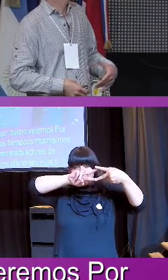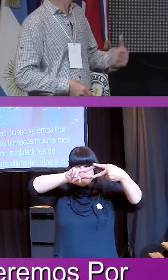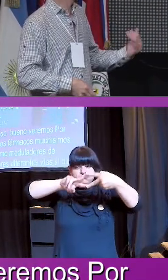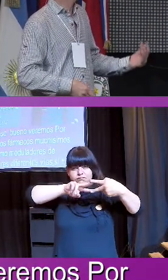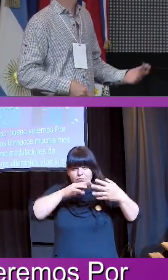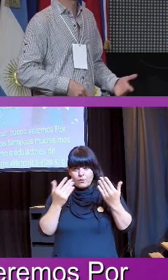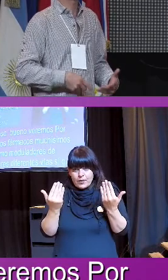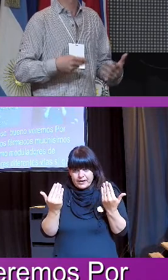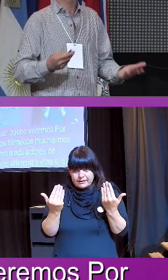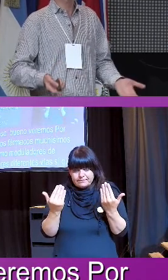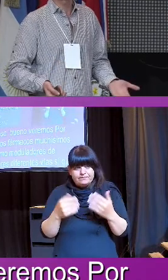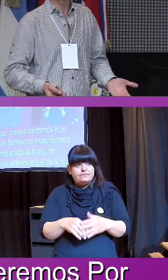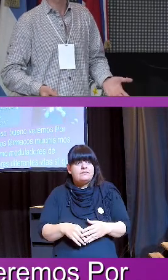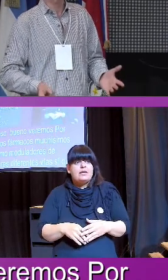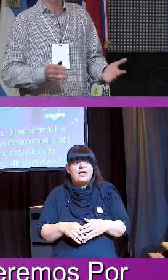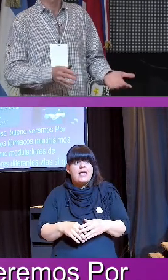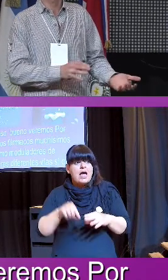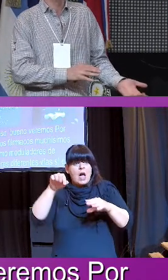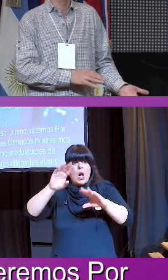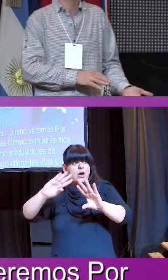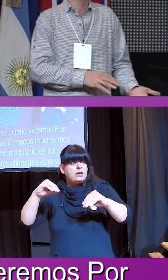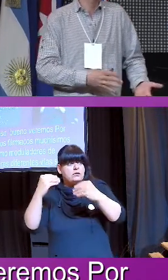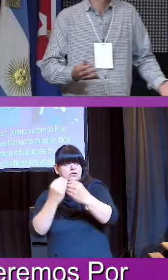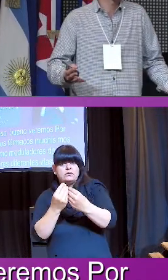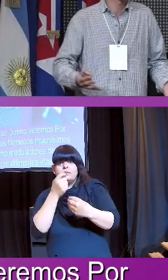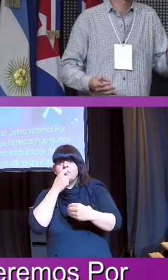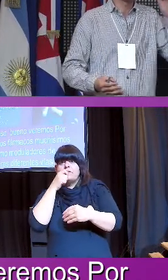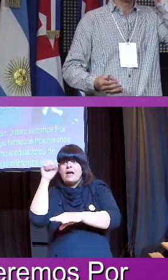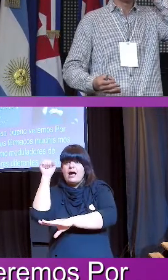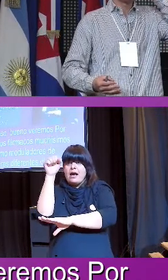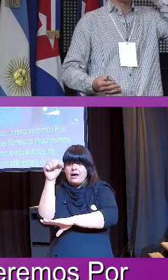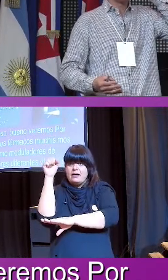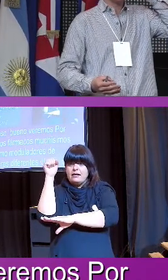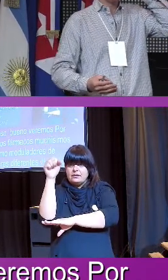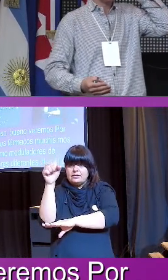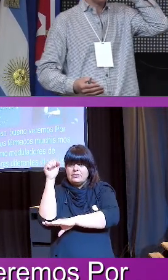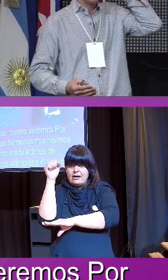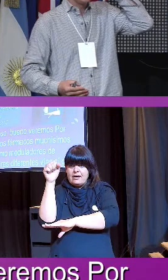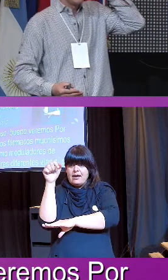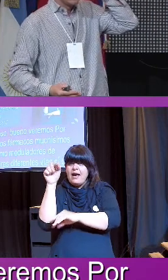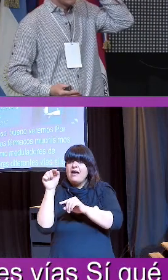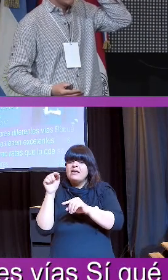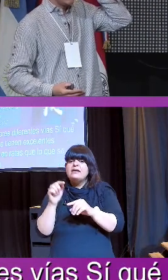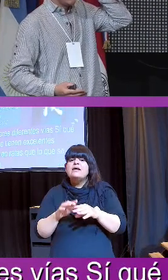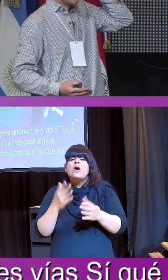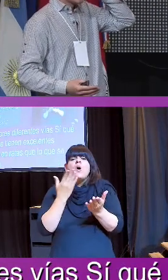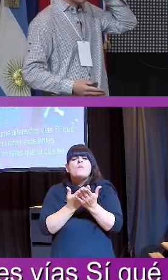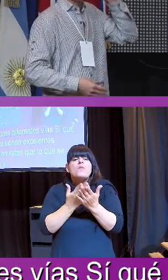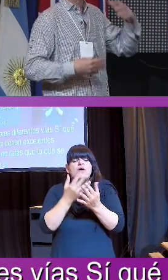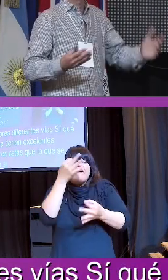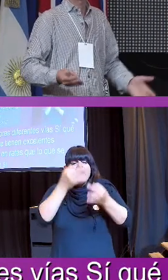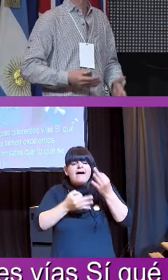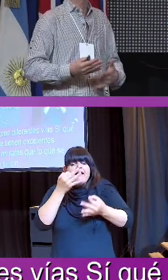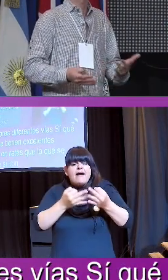general lo que viene pasando es que tienen excelentes resultados en modelos de autismo en ratas, que es lo que se usa para la investigación preclínica, ¿sí?